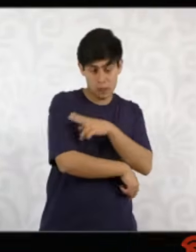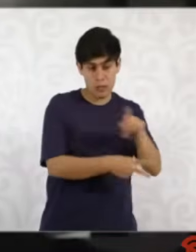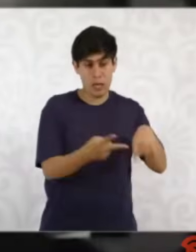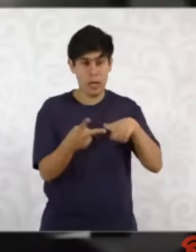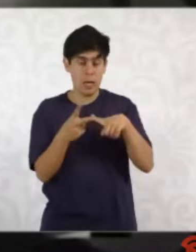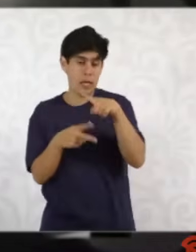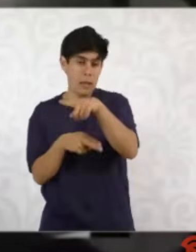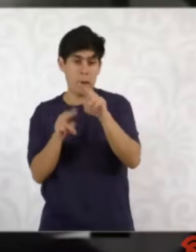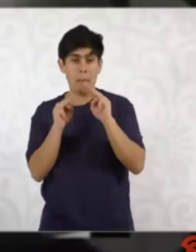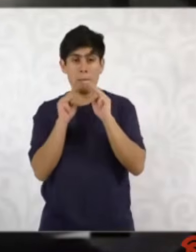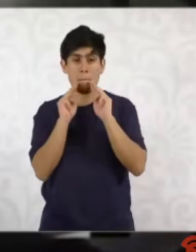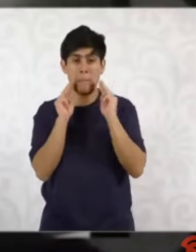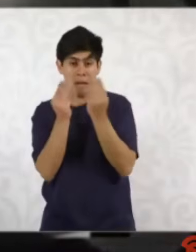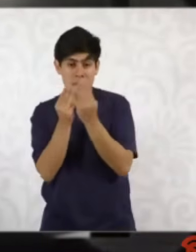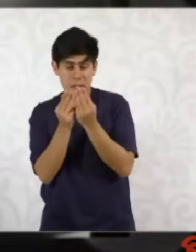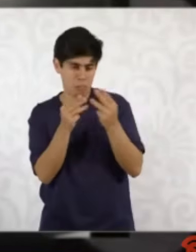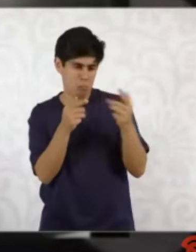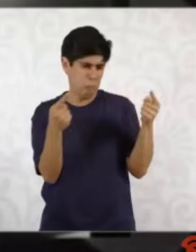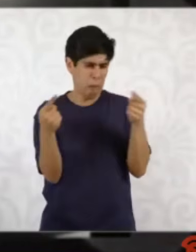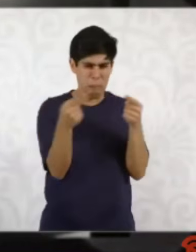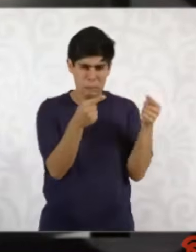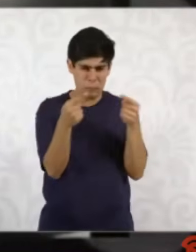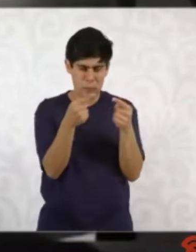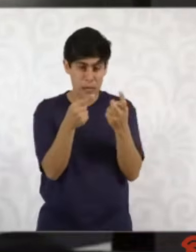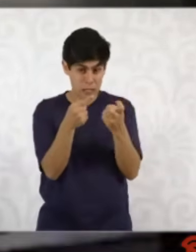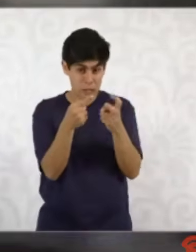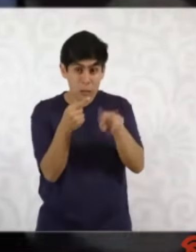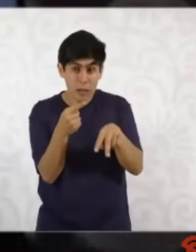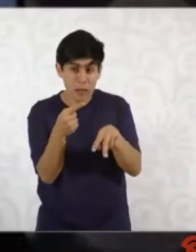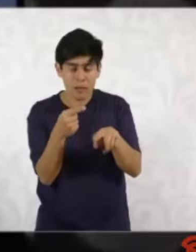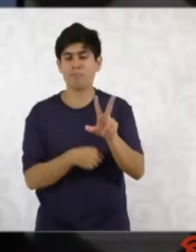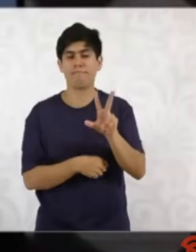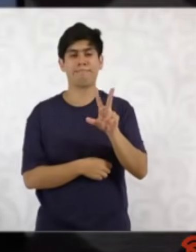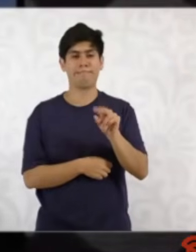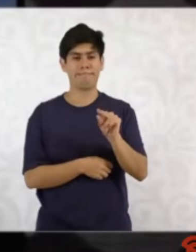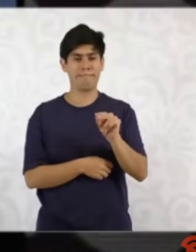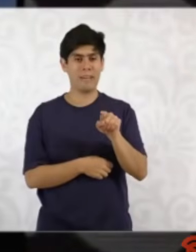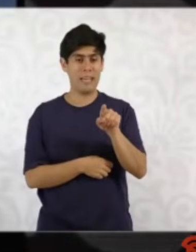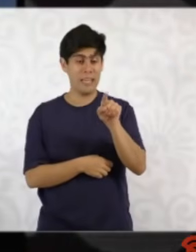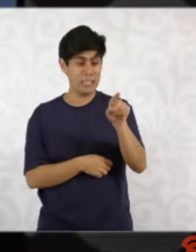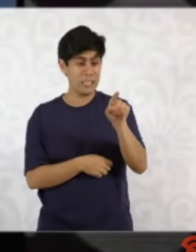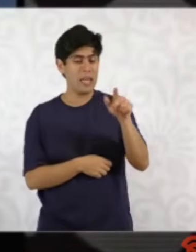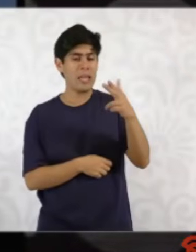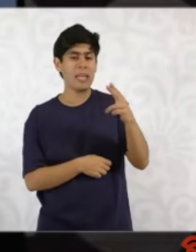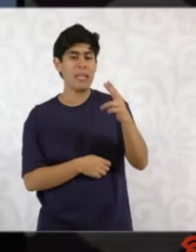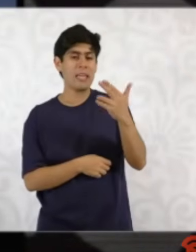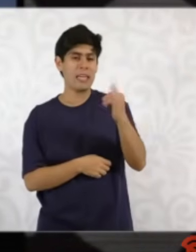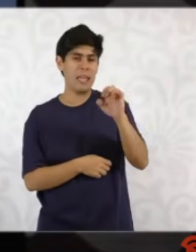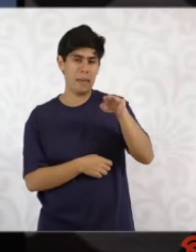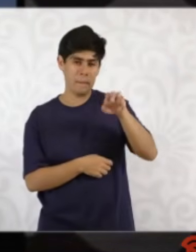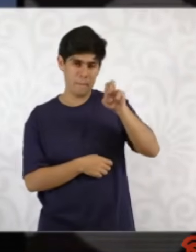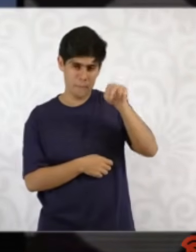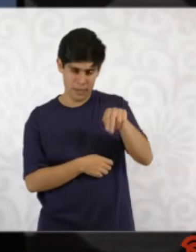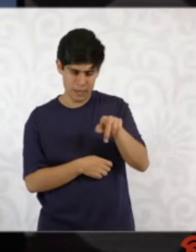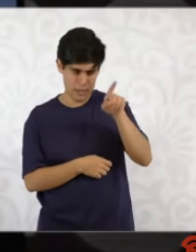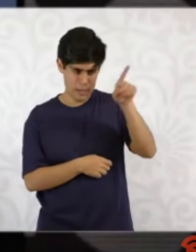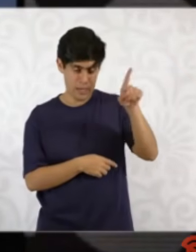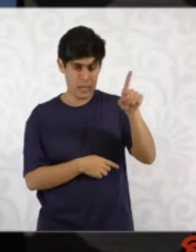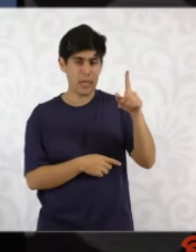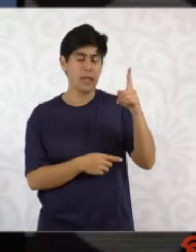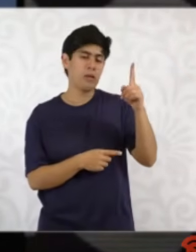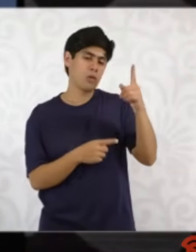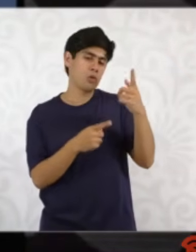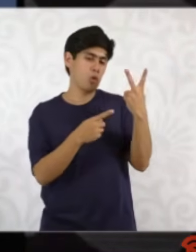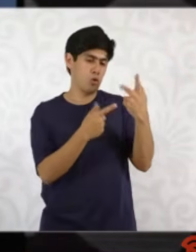Sinaloa. ¡Mentira! El video original corresponde a un combate en Harid, Yemen, entre las brigadas de Gigantes del Sur y